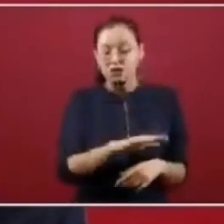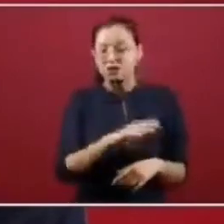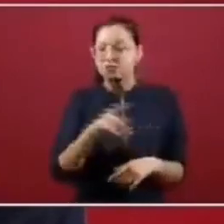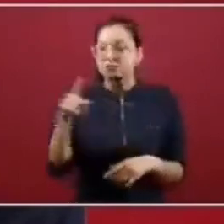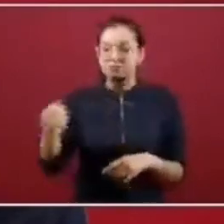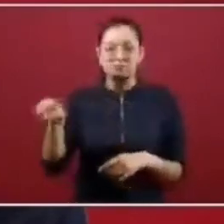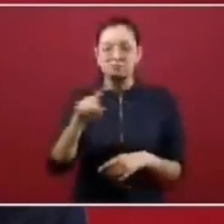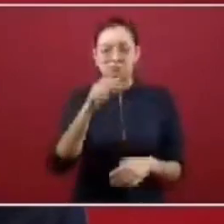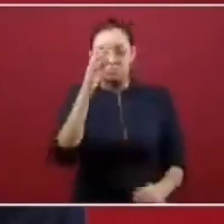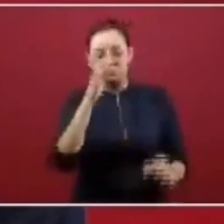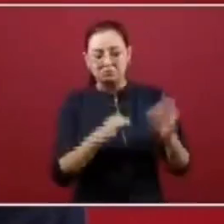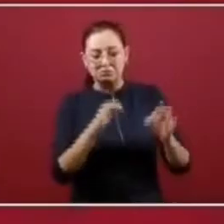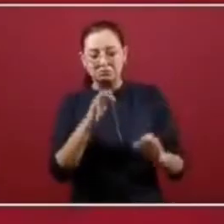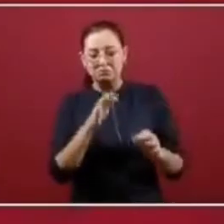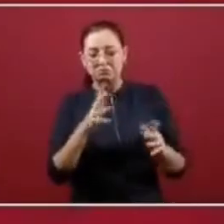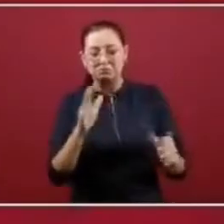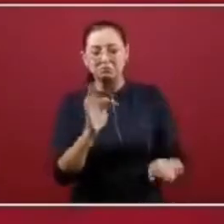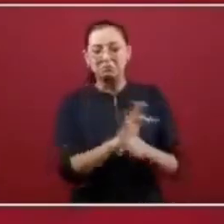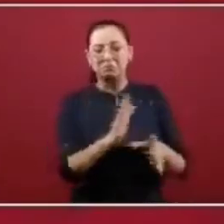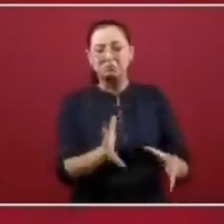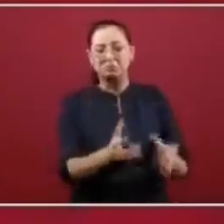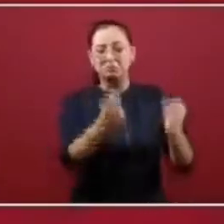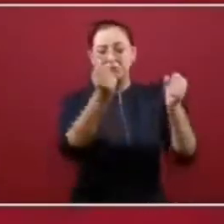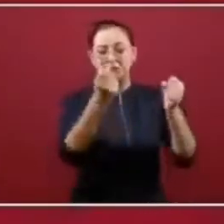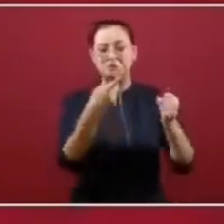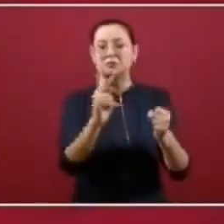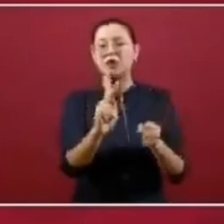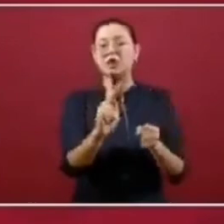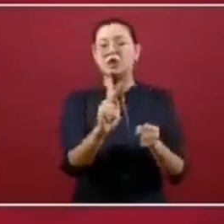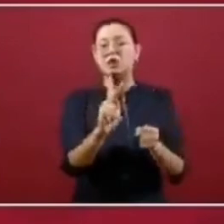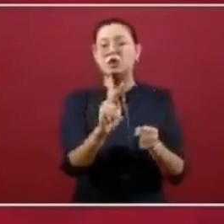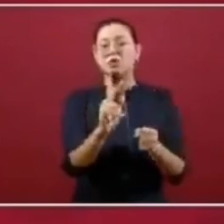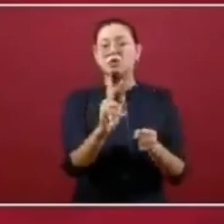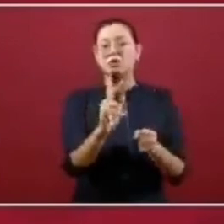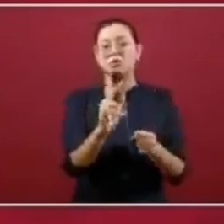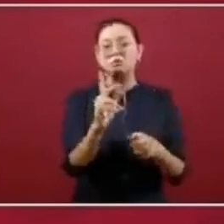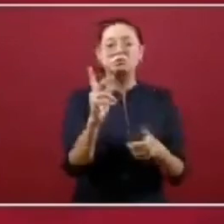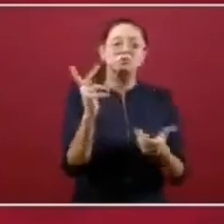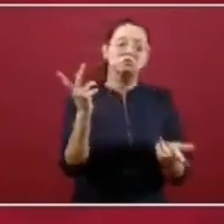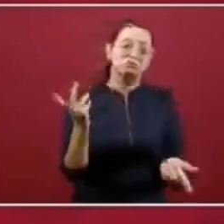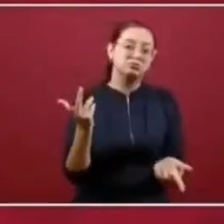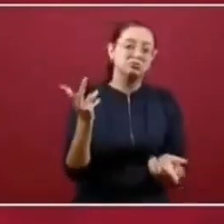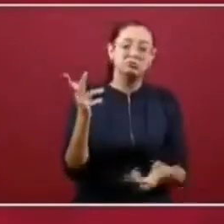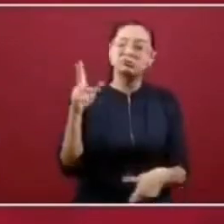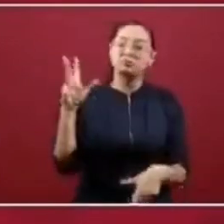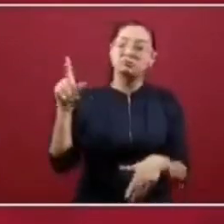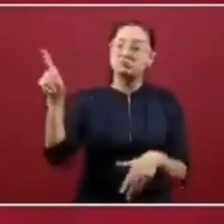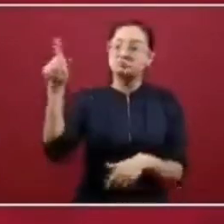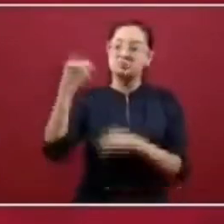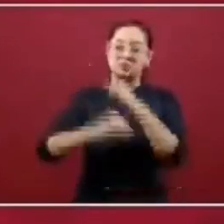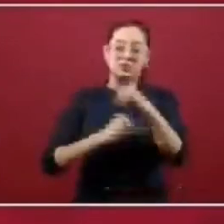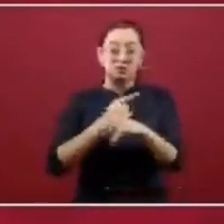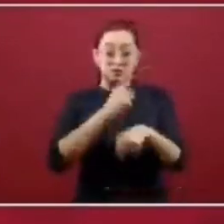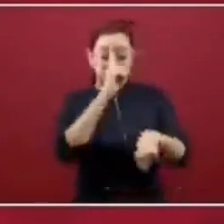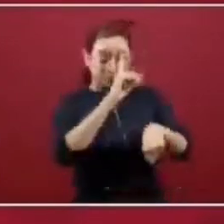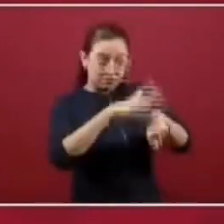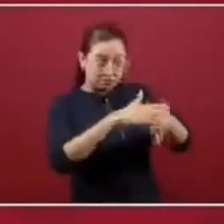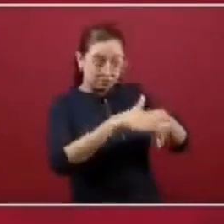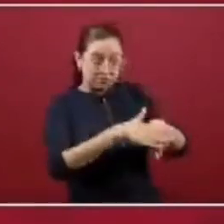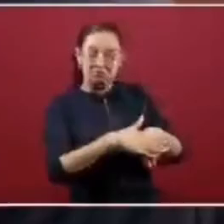casos no se han cumplido con recomendaciones de organismos